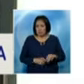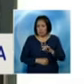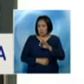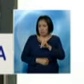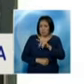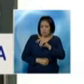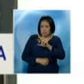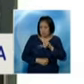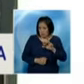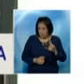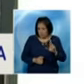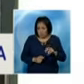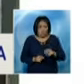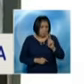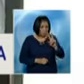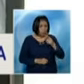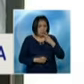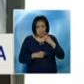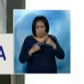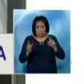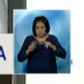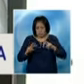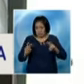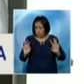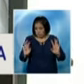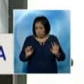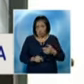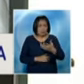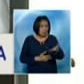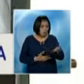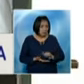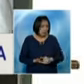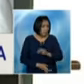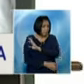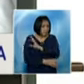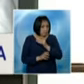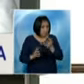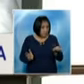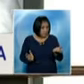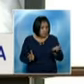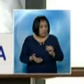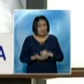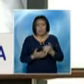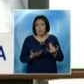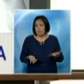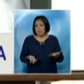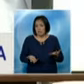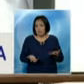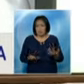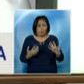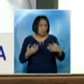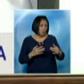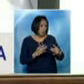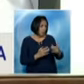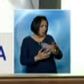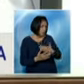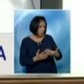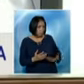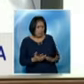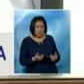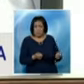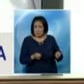son las dos denuncias o las dos investigaciones son de oficio. O sea, la Fiscalía acaso, o mejor dicho, el Poder Ejecutivo